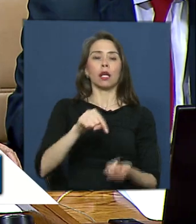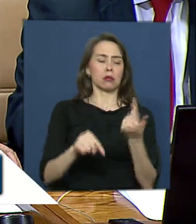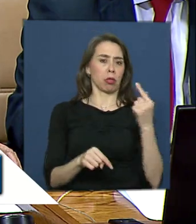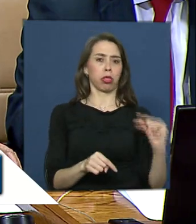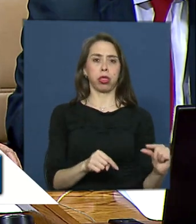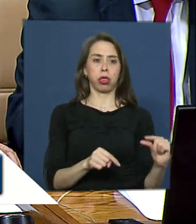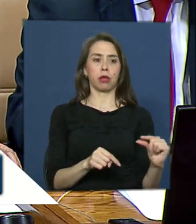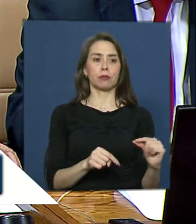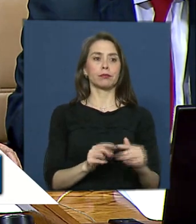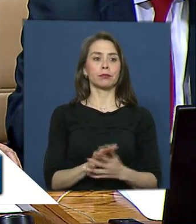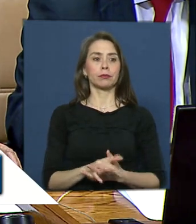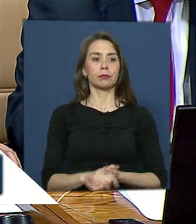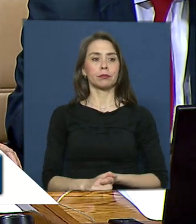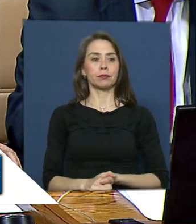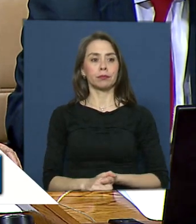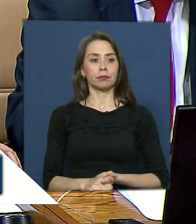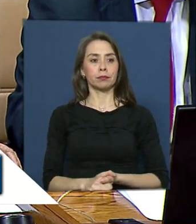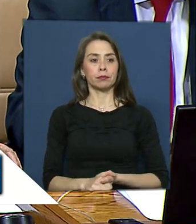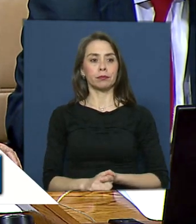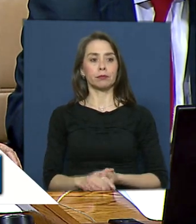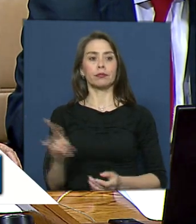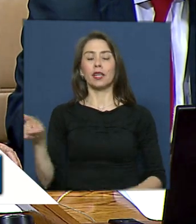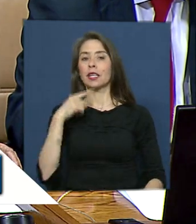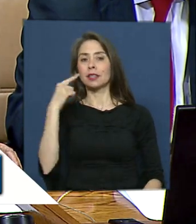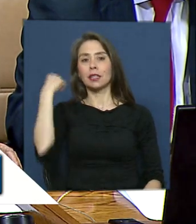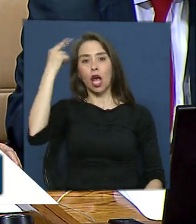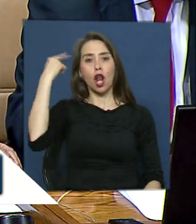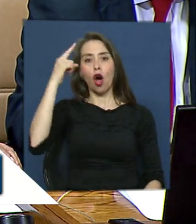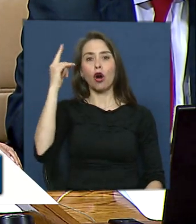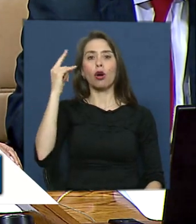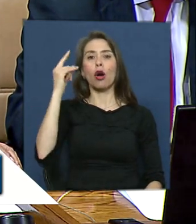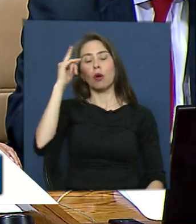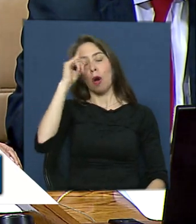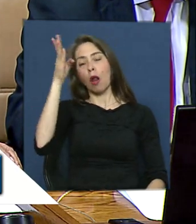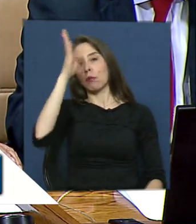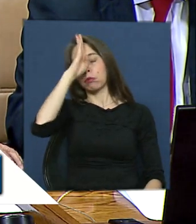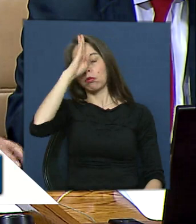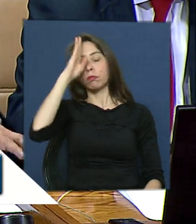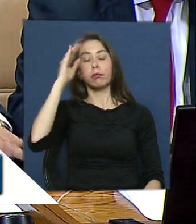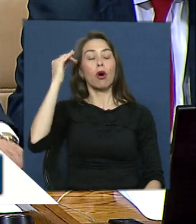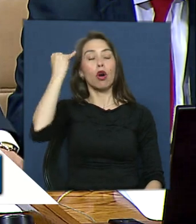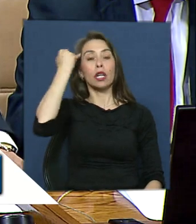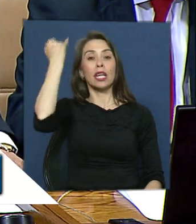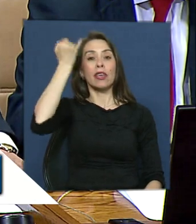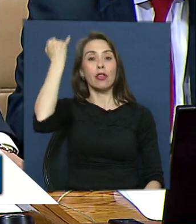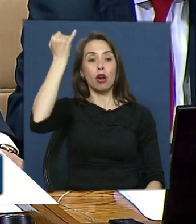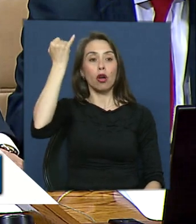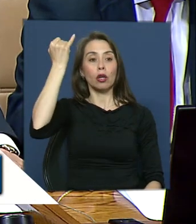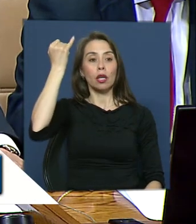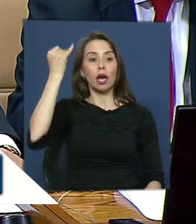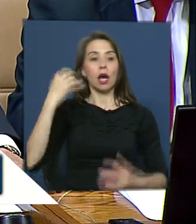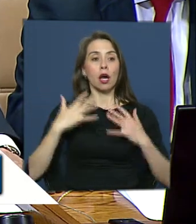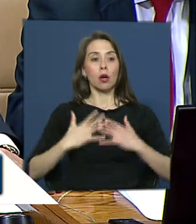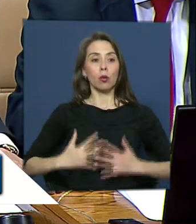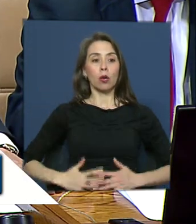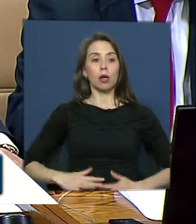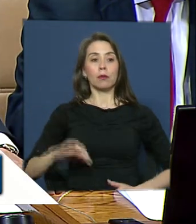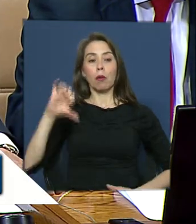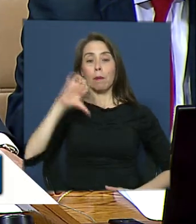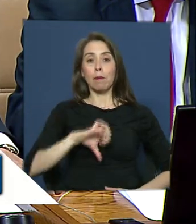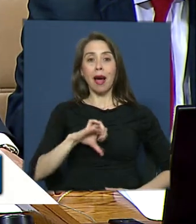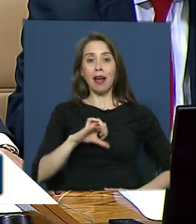como la califica, de locura, borrachera, ideológica, ¿no es cierto?, malura del cuerpo, entre otros,